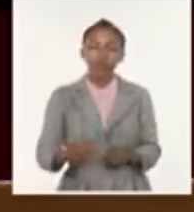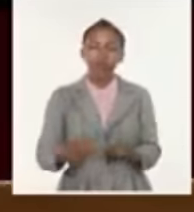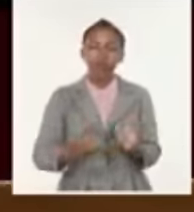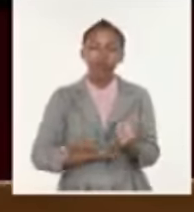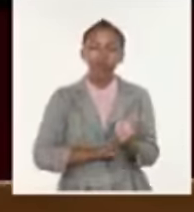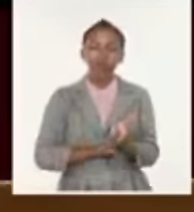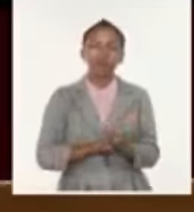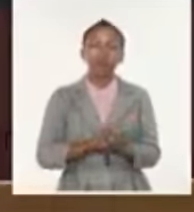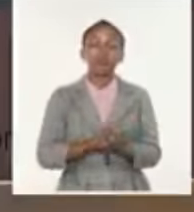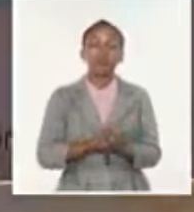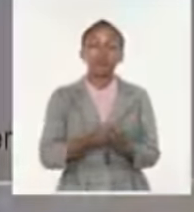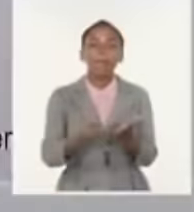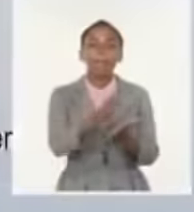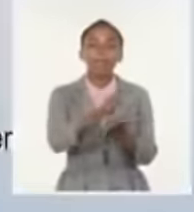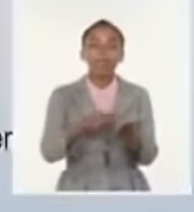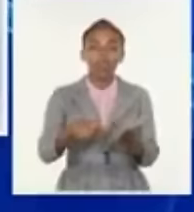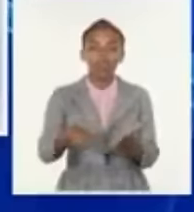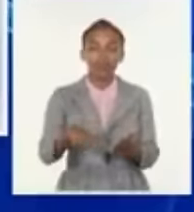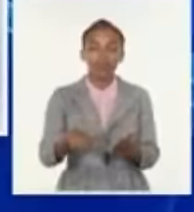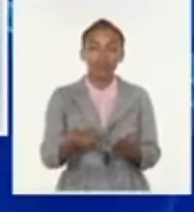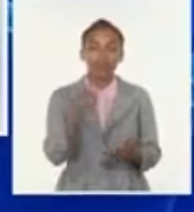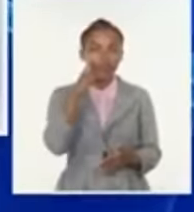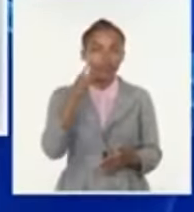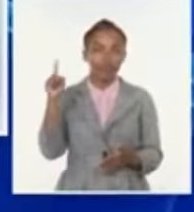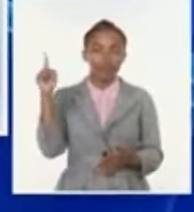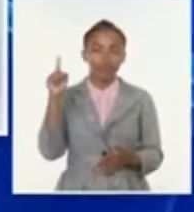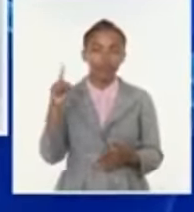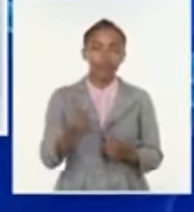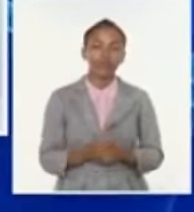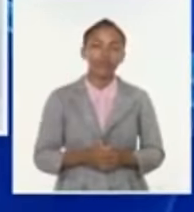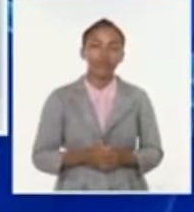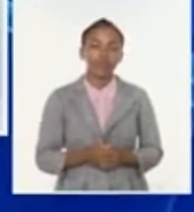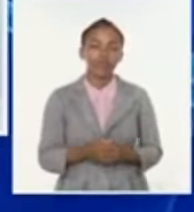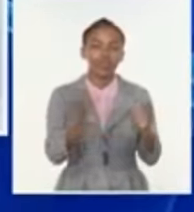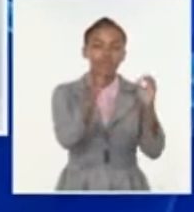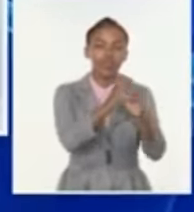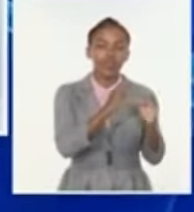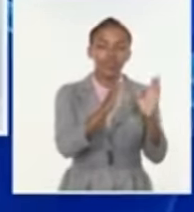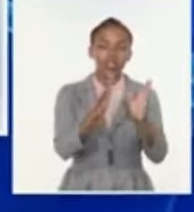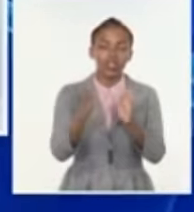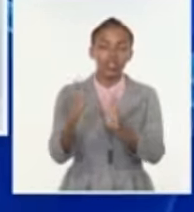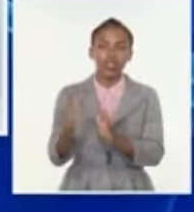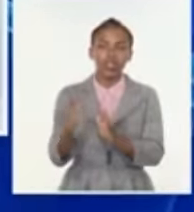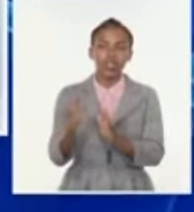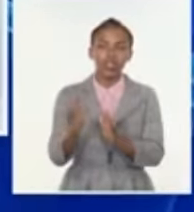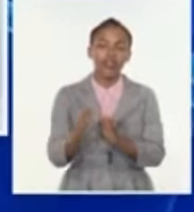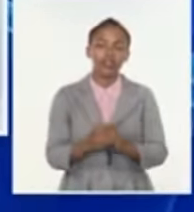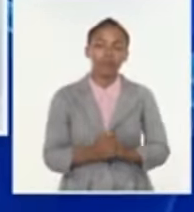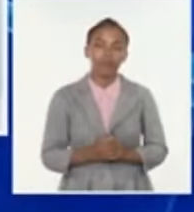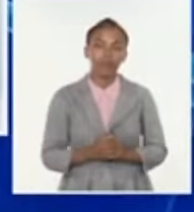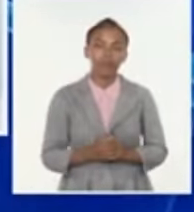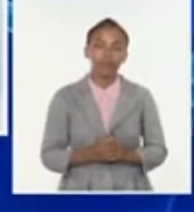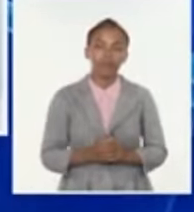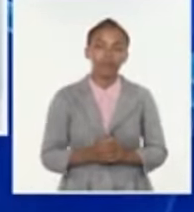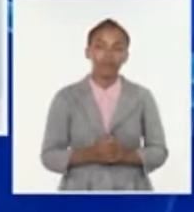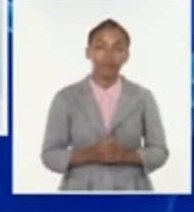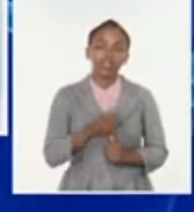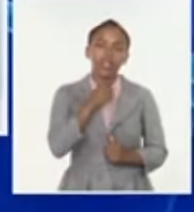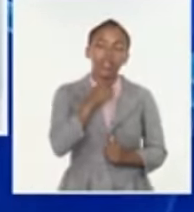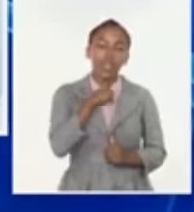siguientes medidas. Ordenar las nomenclaturas de importación y exportación. Teníamos cualquier